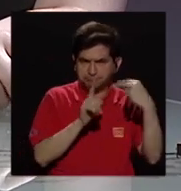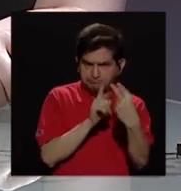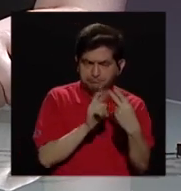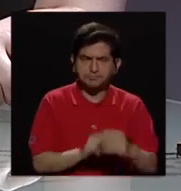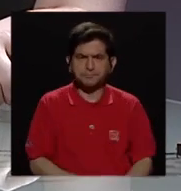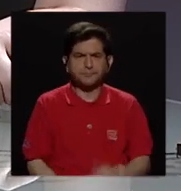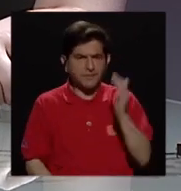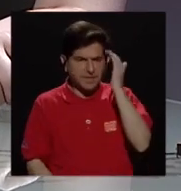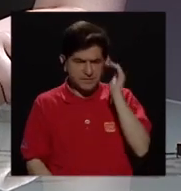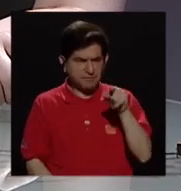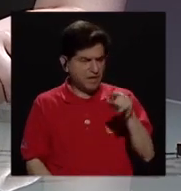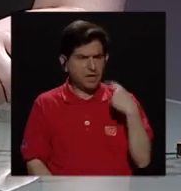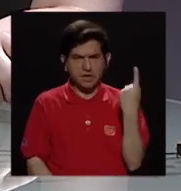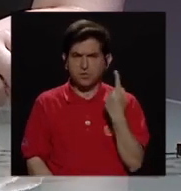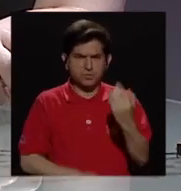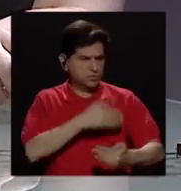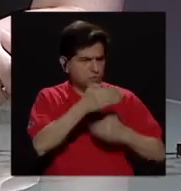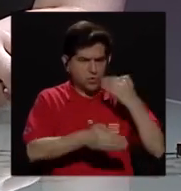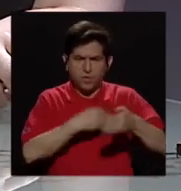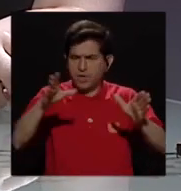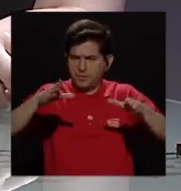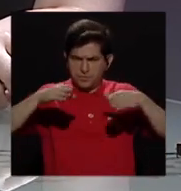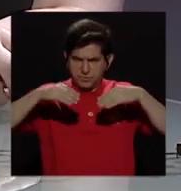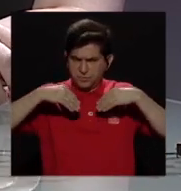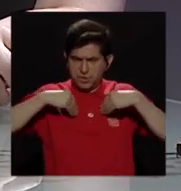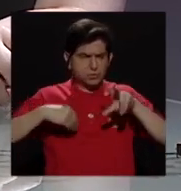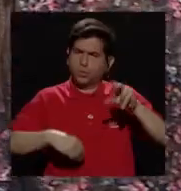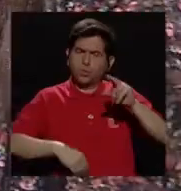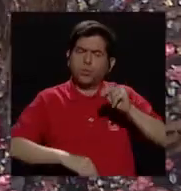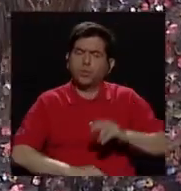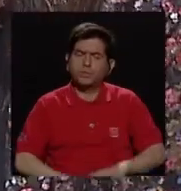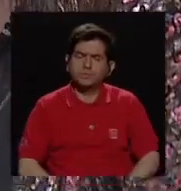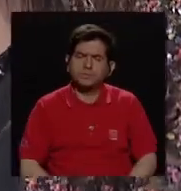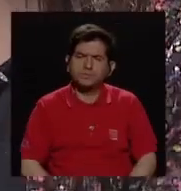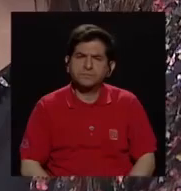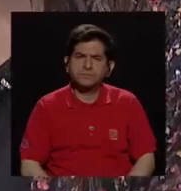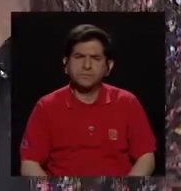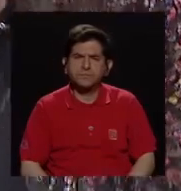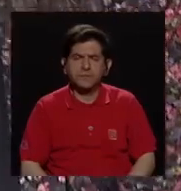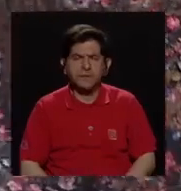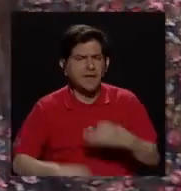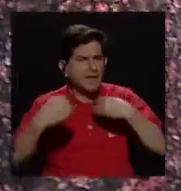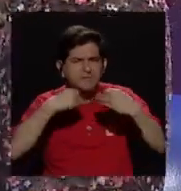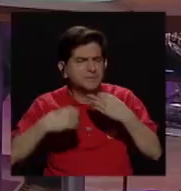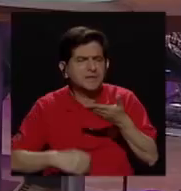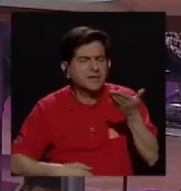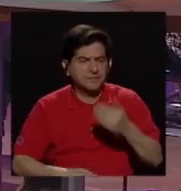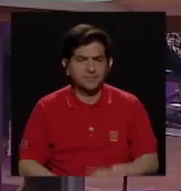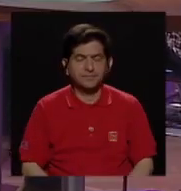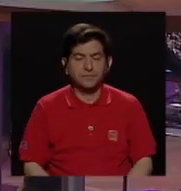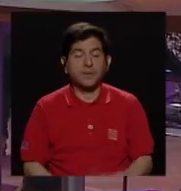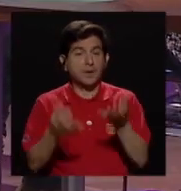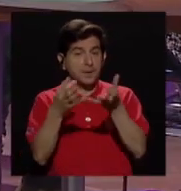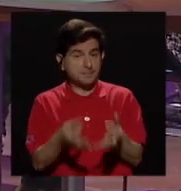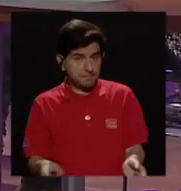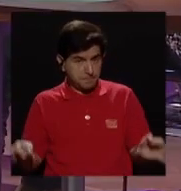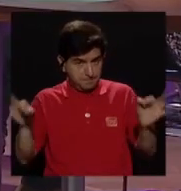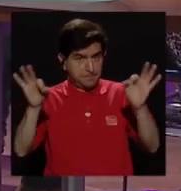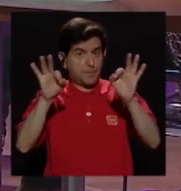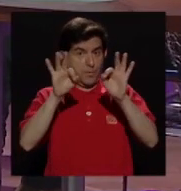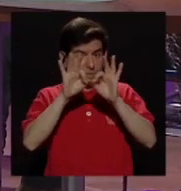sepan que no están solos en ese proceso de asimilación y aceptación. ¿Qué nos pueden? Sí, quizá aquí lo más